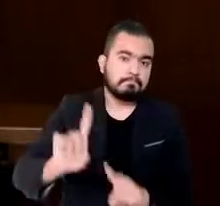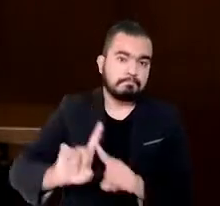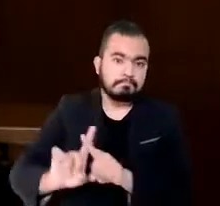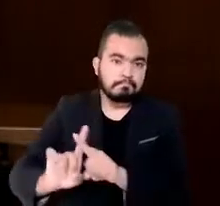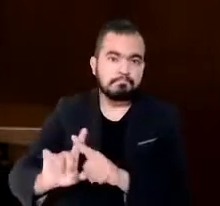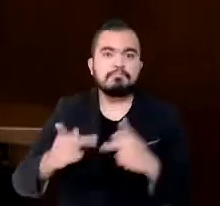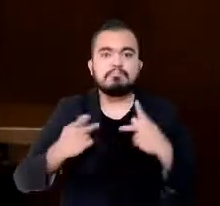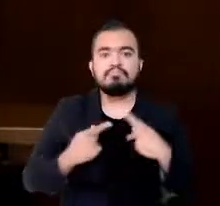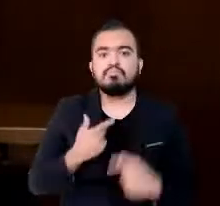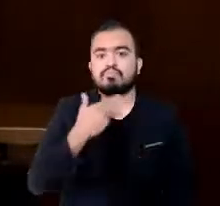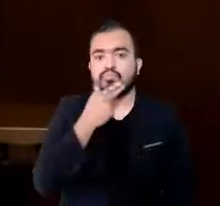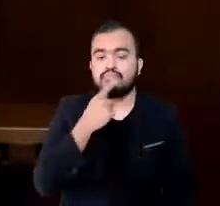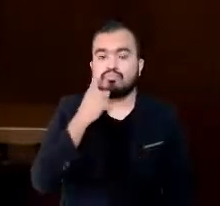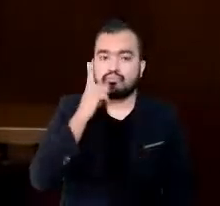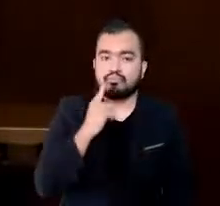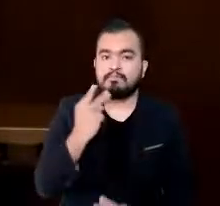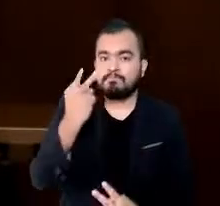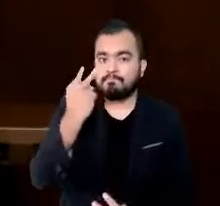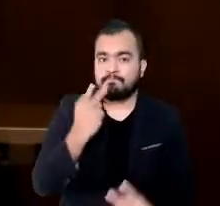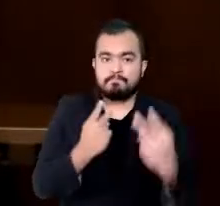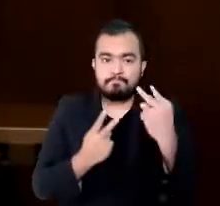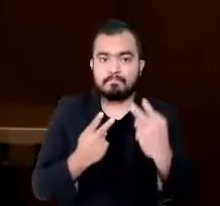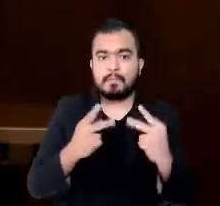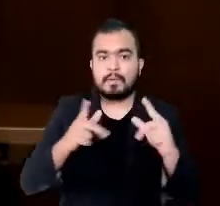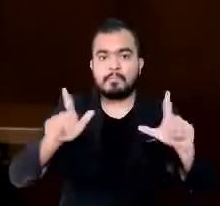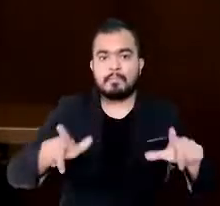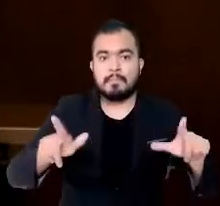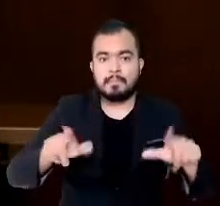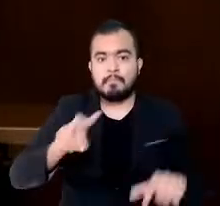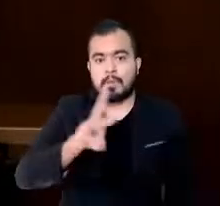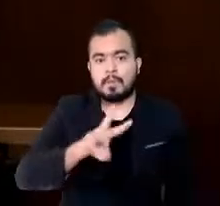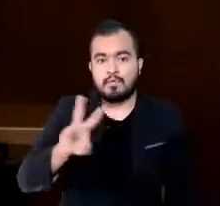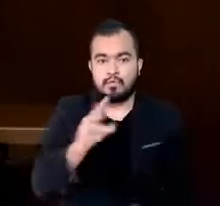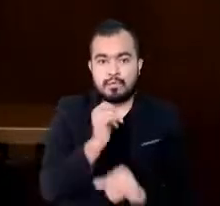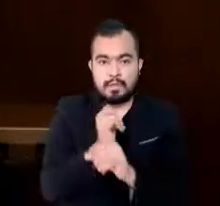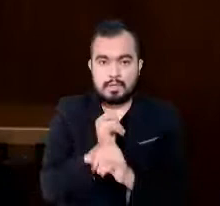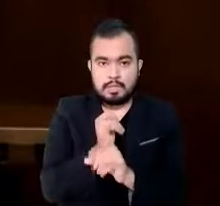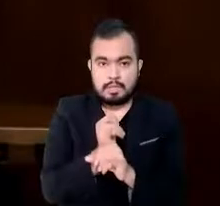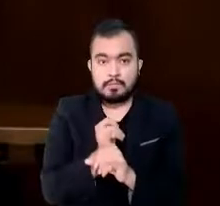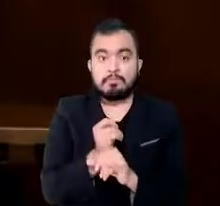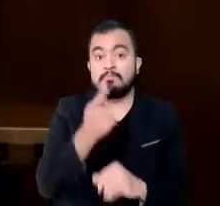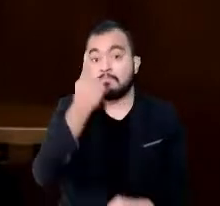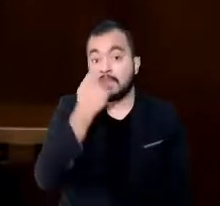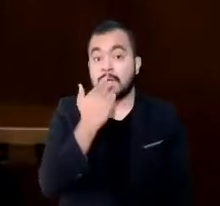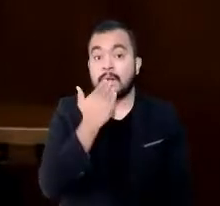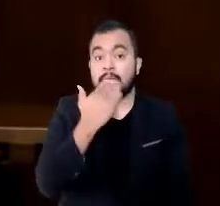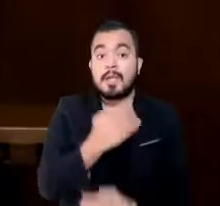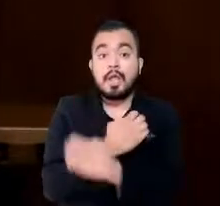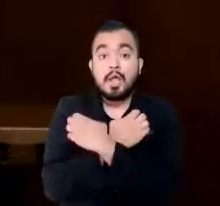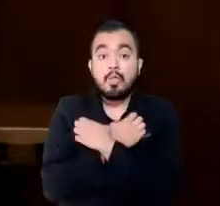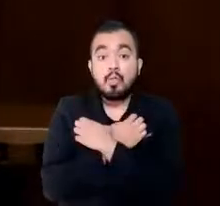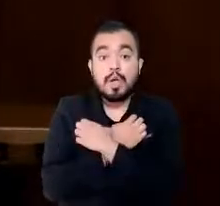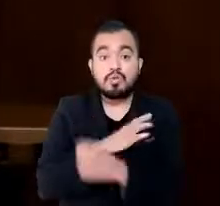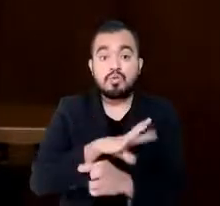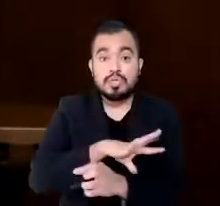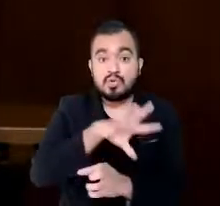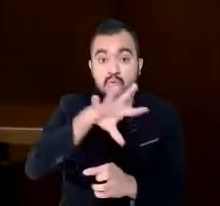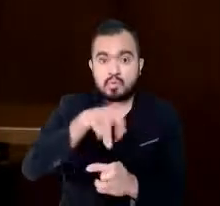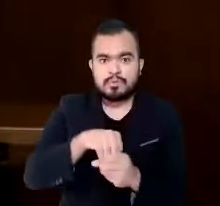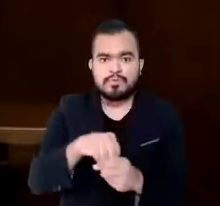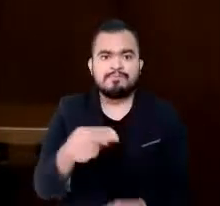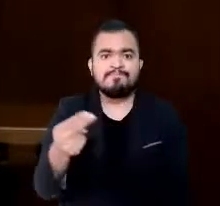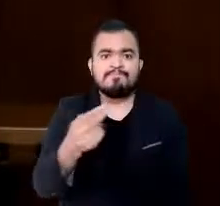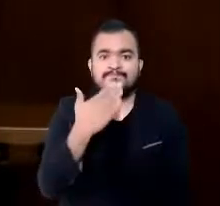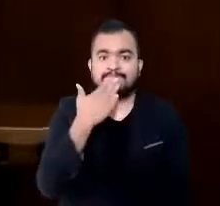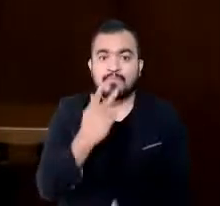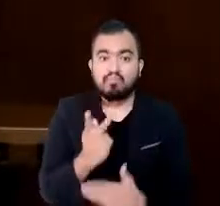ciudadanas y ciudadanos que nos siguen desde las diferentes plataformas digitales. Para alcanzar una educación inclusiva se requiere el desarrollo de